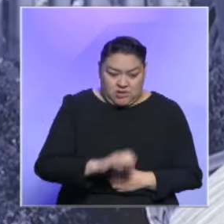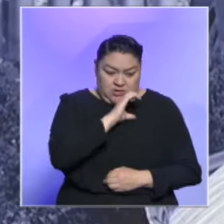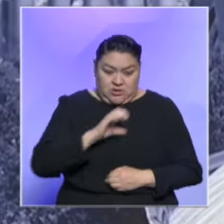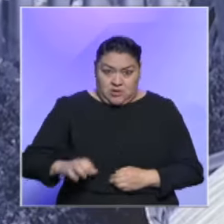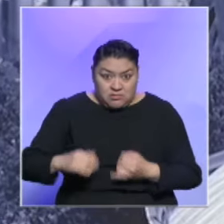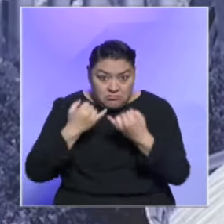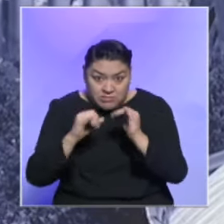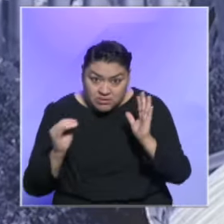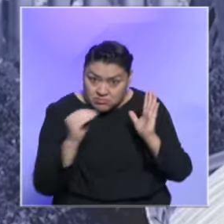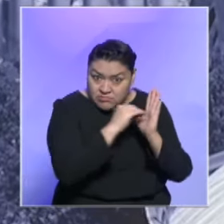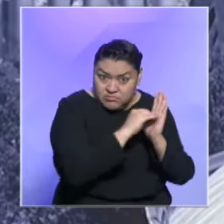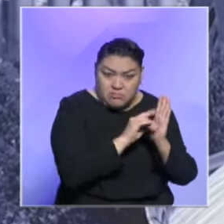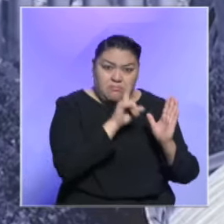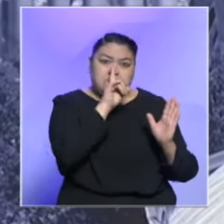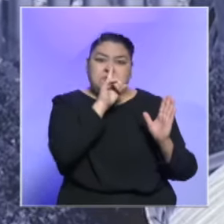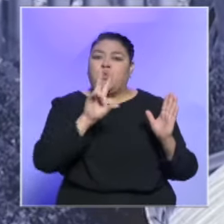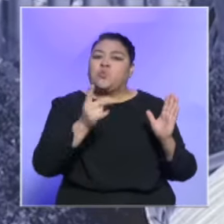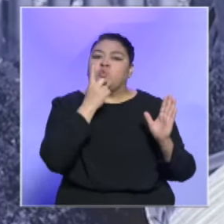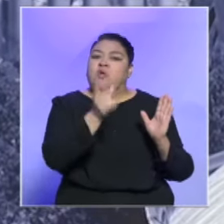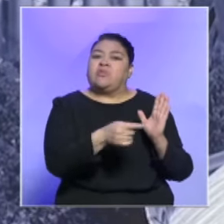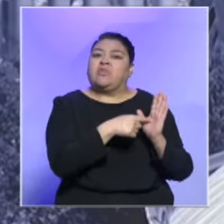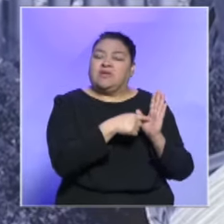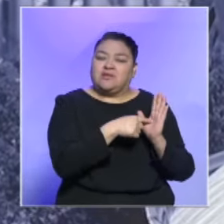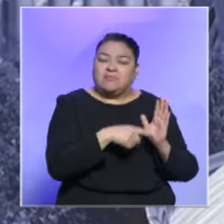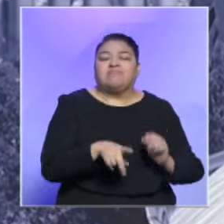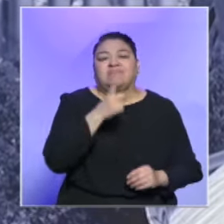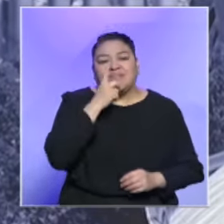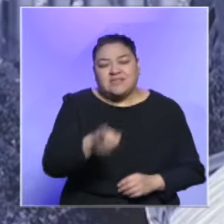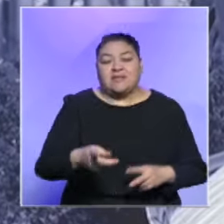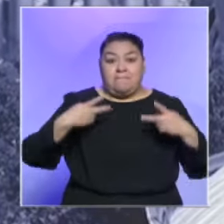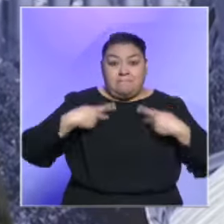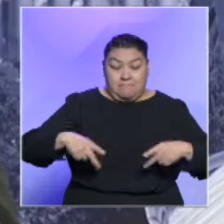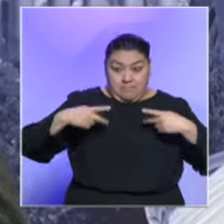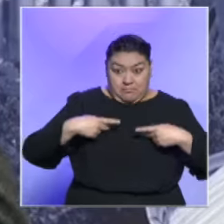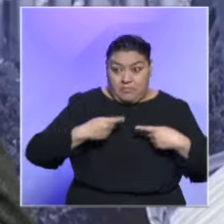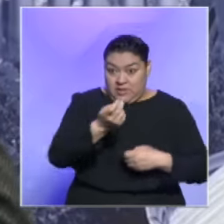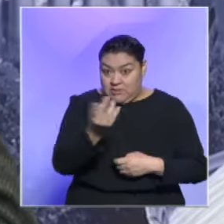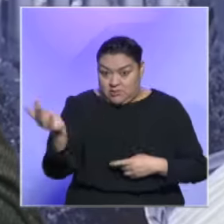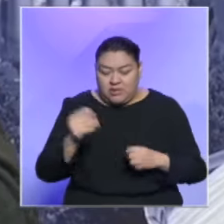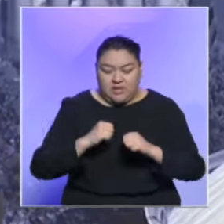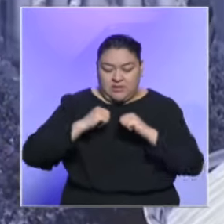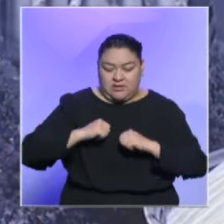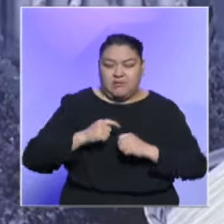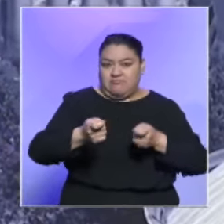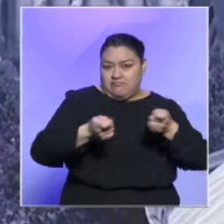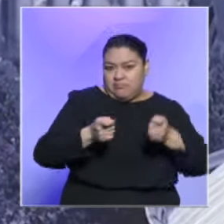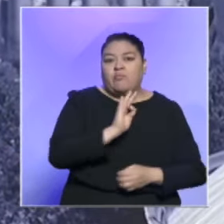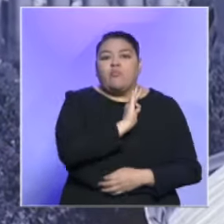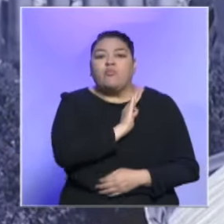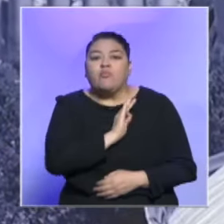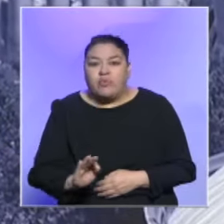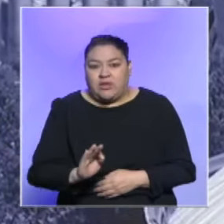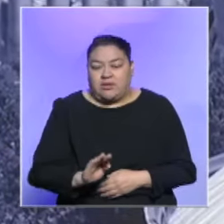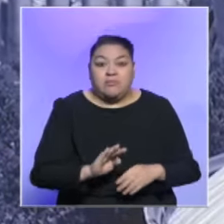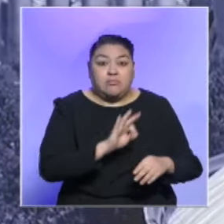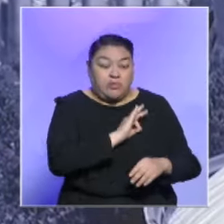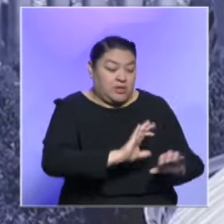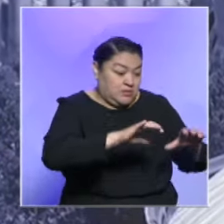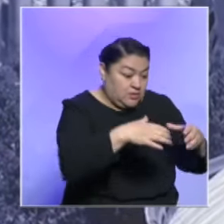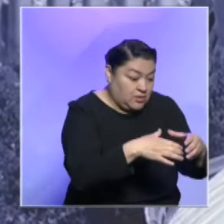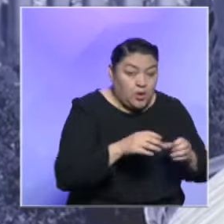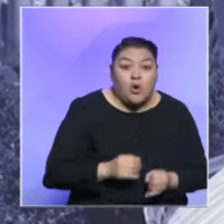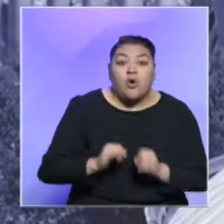único de candidaturas, pero dice que debe hacer posible el acceso al poder público de todas las personas en lo individual y en forma colectiva, de